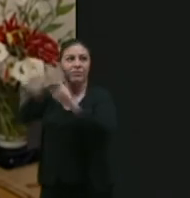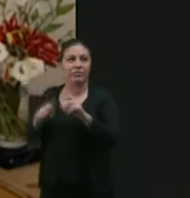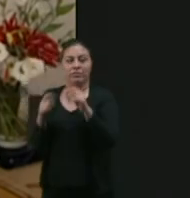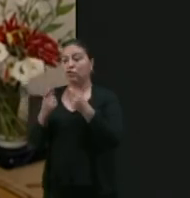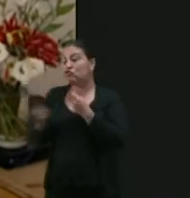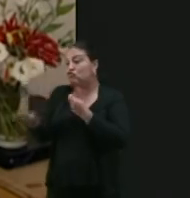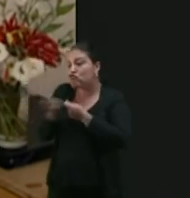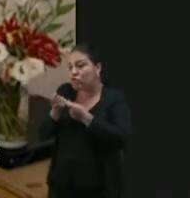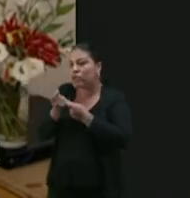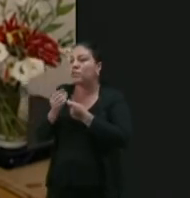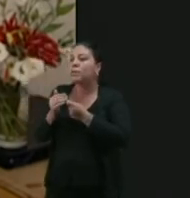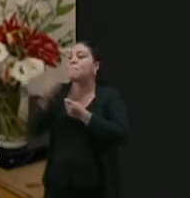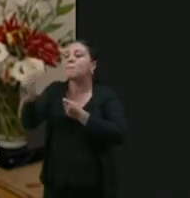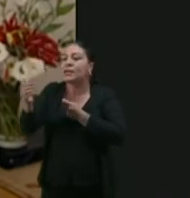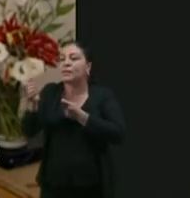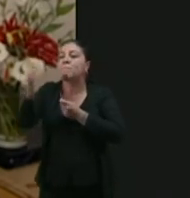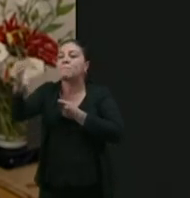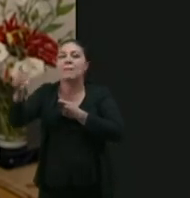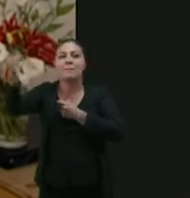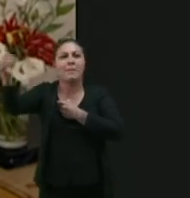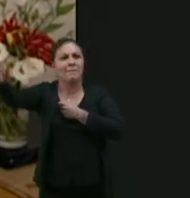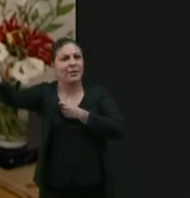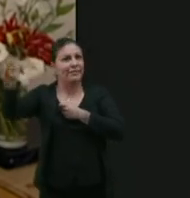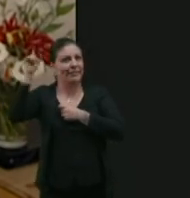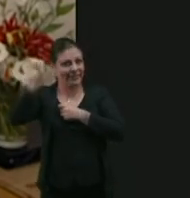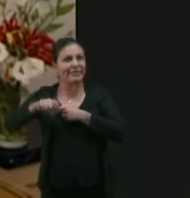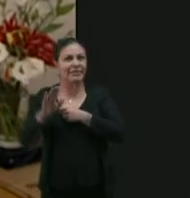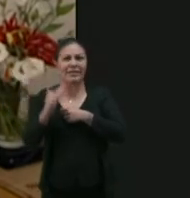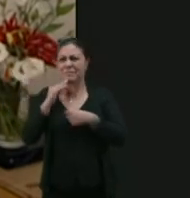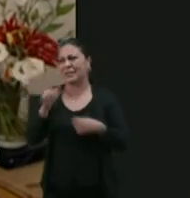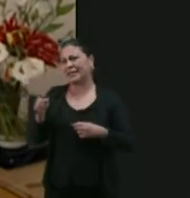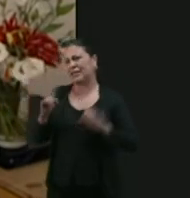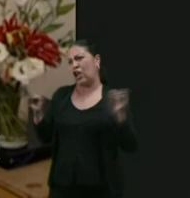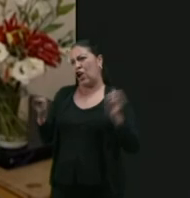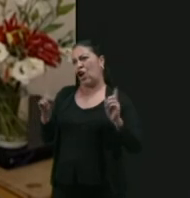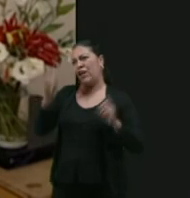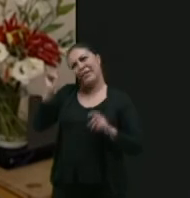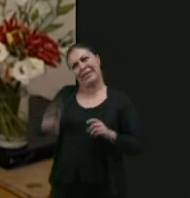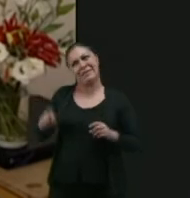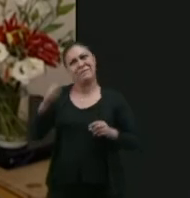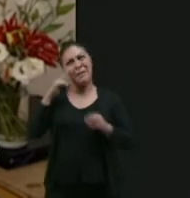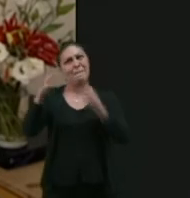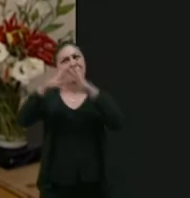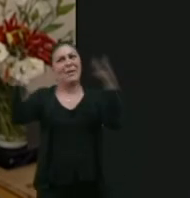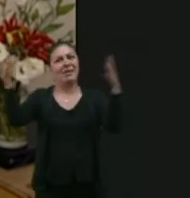bueno, mi lugar no es un mercado, tengo que ir a otro lugar más grande.